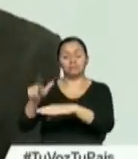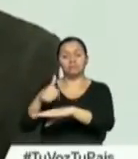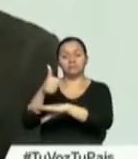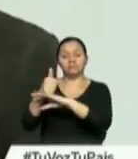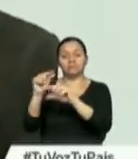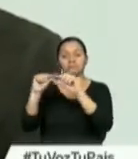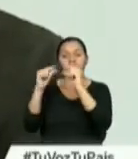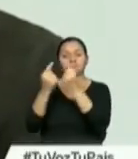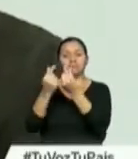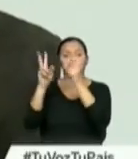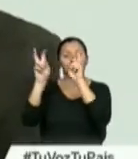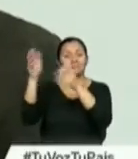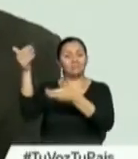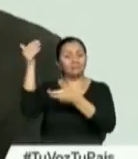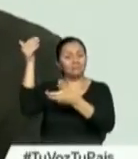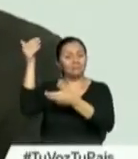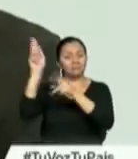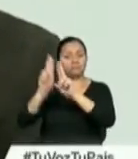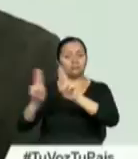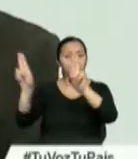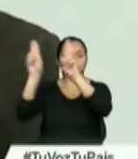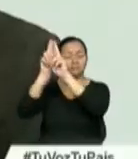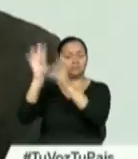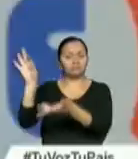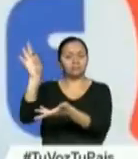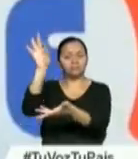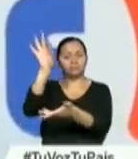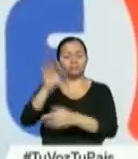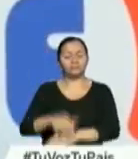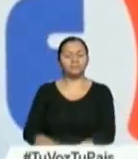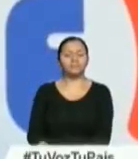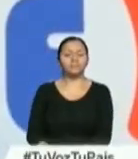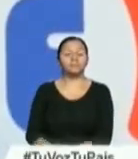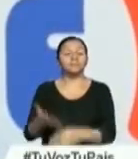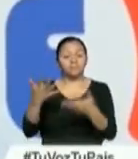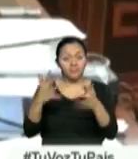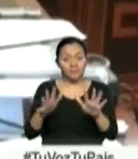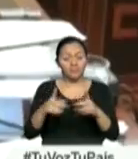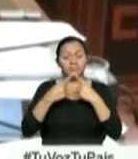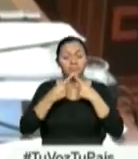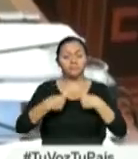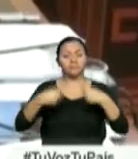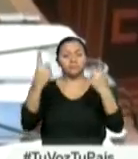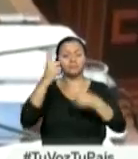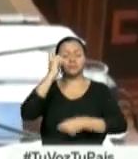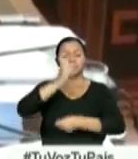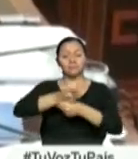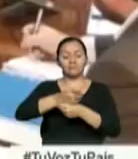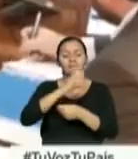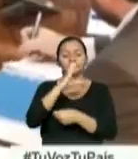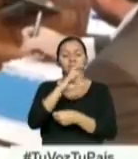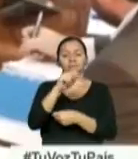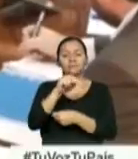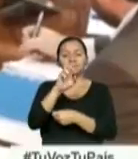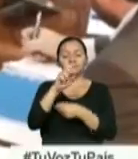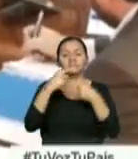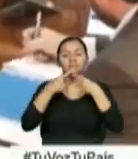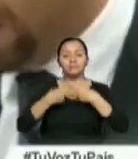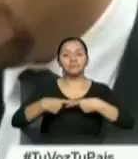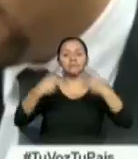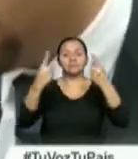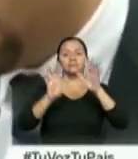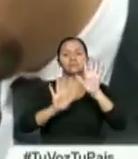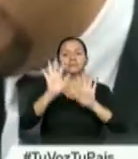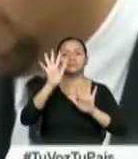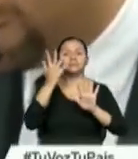grupo de países del sur de mayor fuerza política. A partir de la publicación del decreto, el CNE convocará en el plazo de 15 días